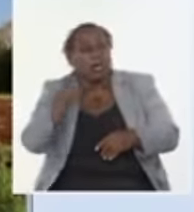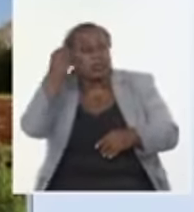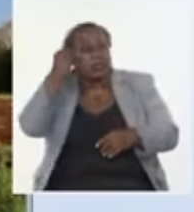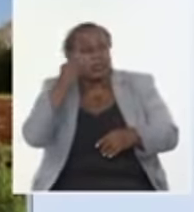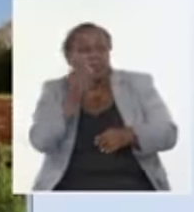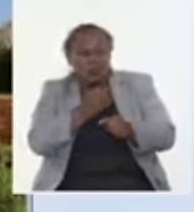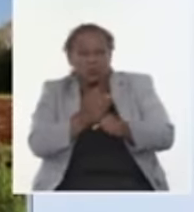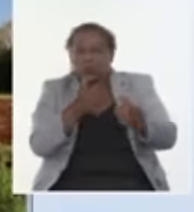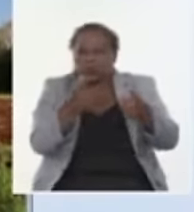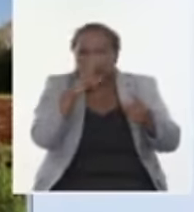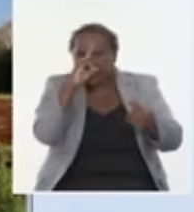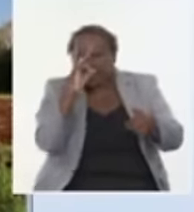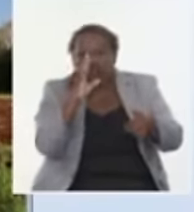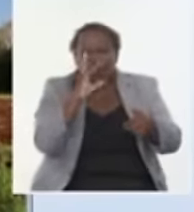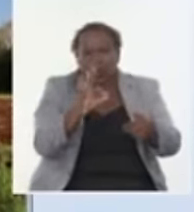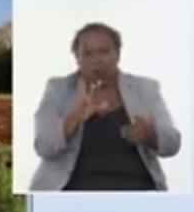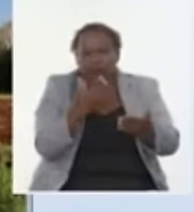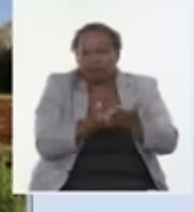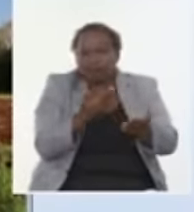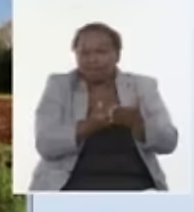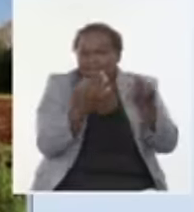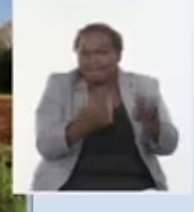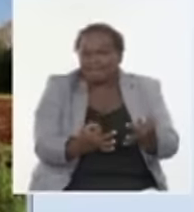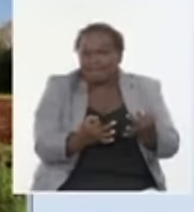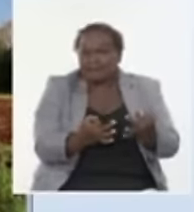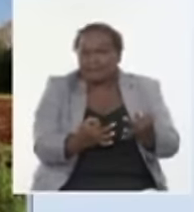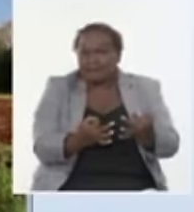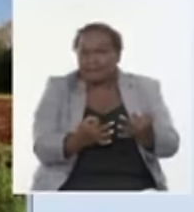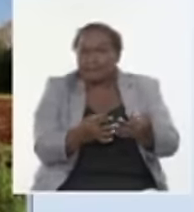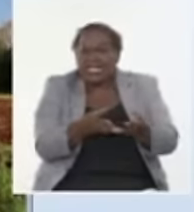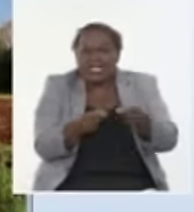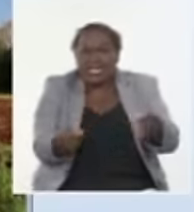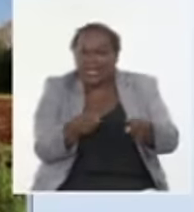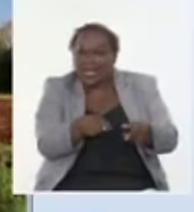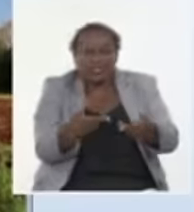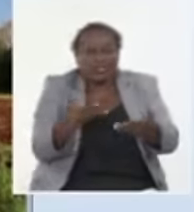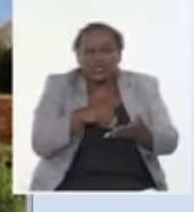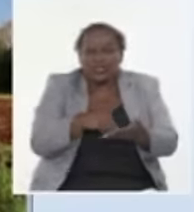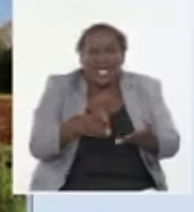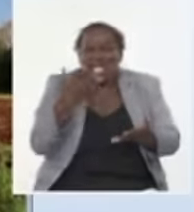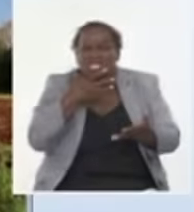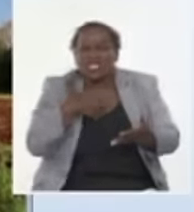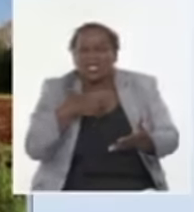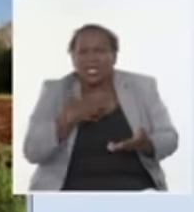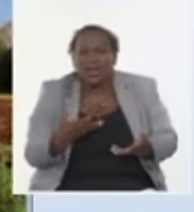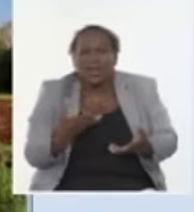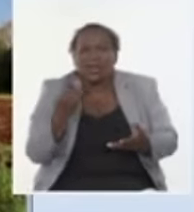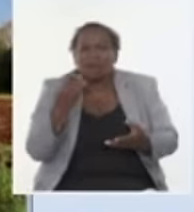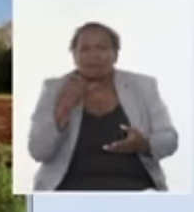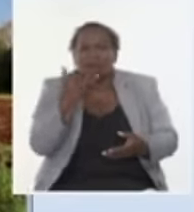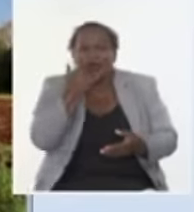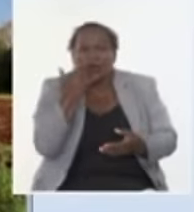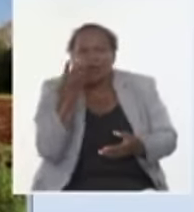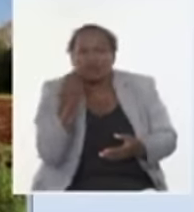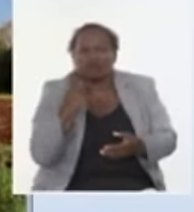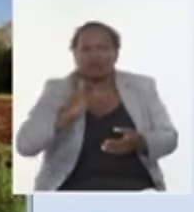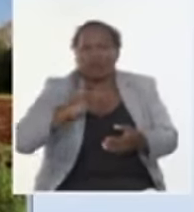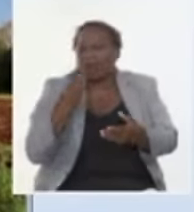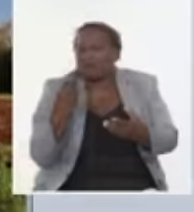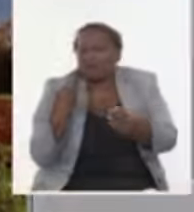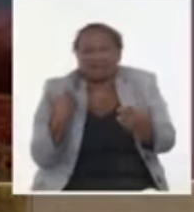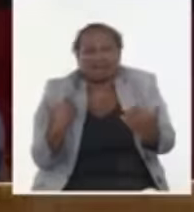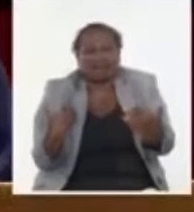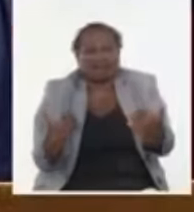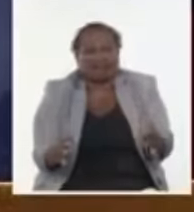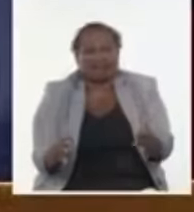así como comprobándose qué estaba pasando. Muchas distorsiones y muchas violaciones. Recordar que aquí